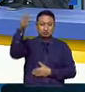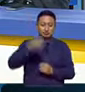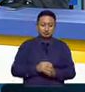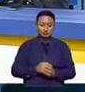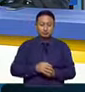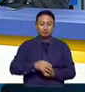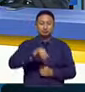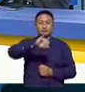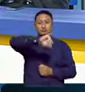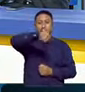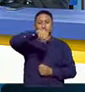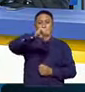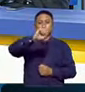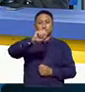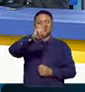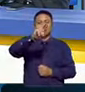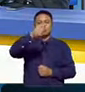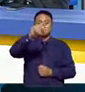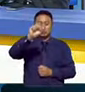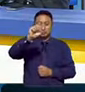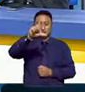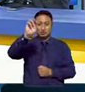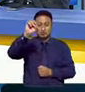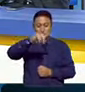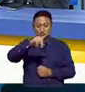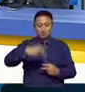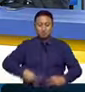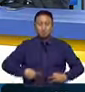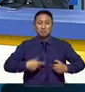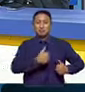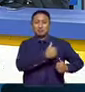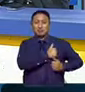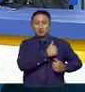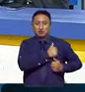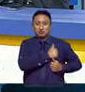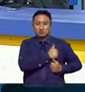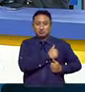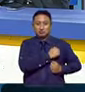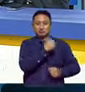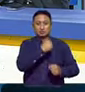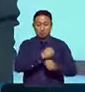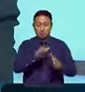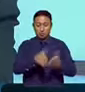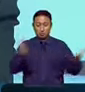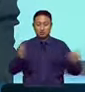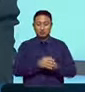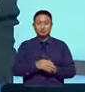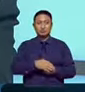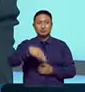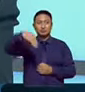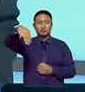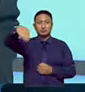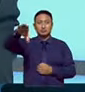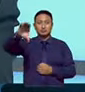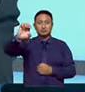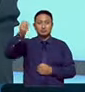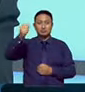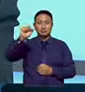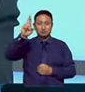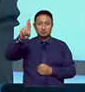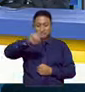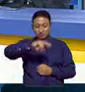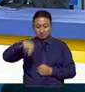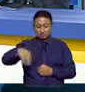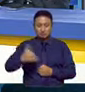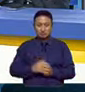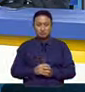Jorge León, vive en Canadá y escribe para Diario El Comercio. Otro de ellos, César Montúfar, vive en Quito, escribió hasta hace poco para el Diario El